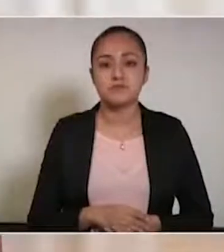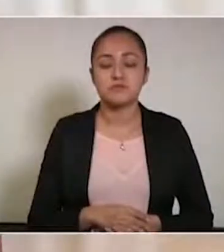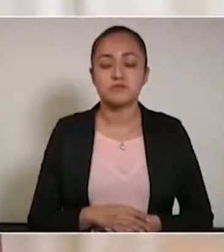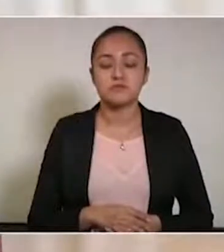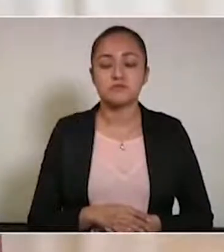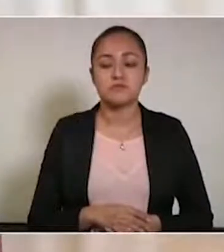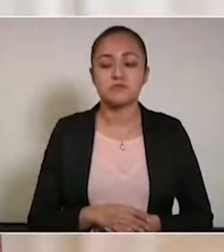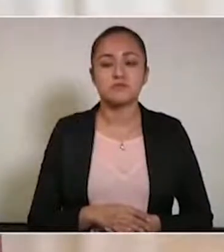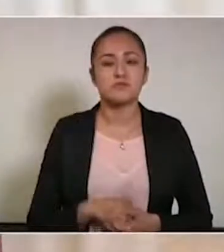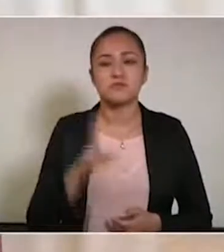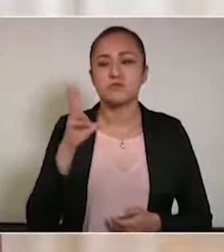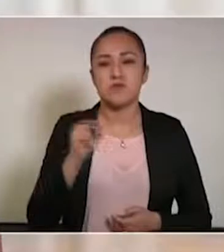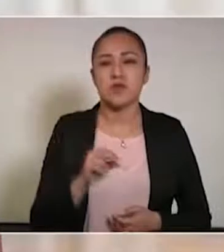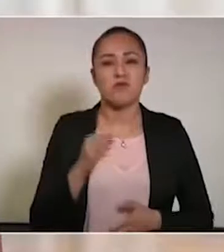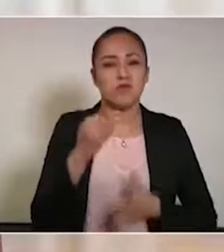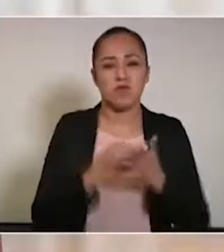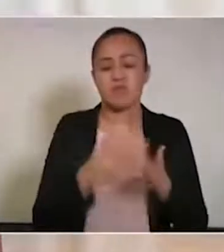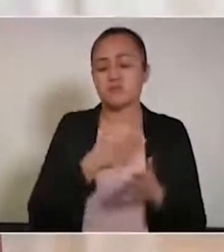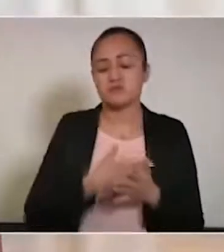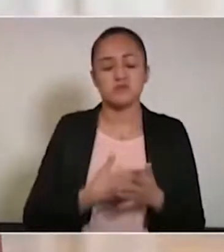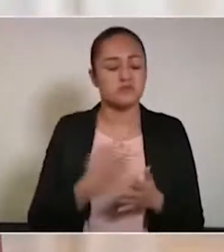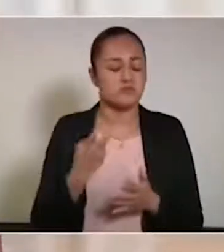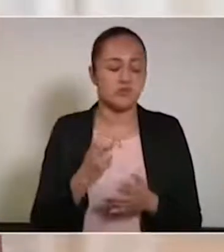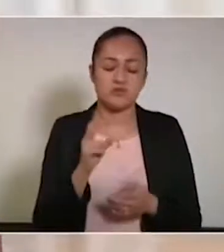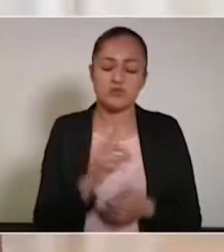no puede haber tanta injusticia